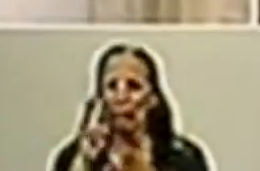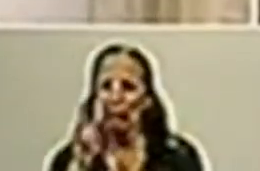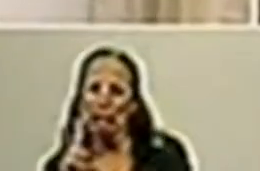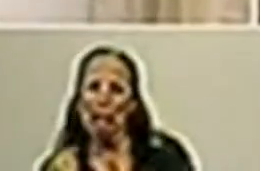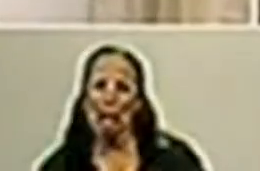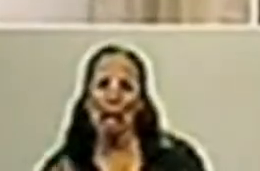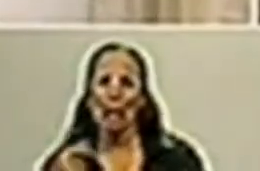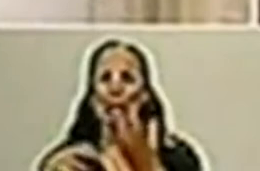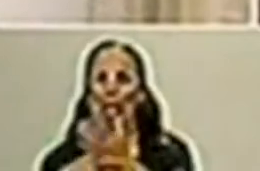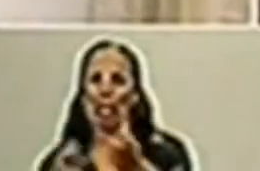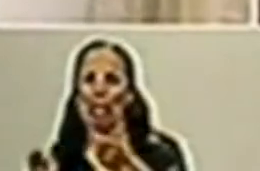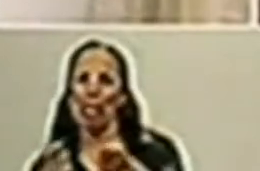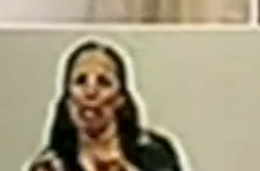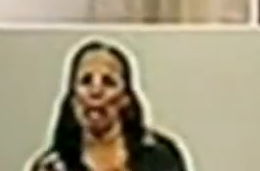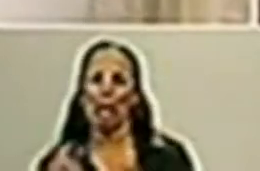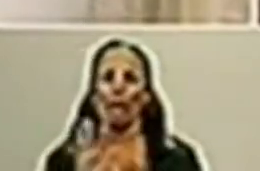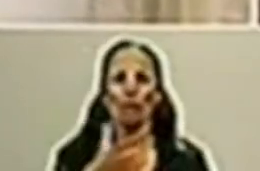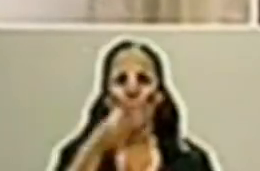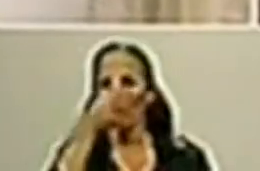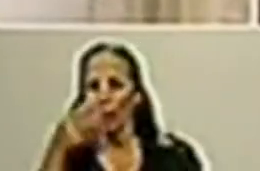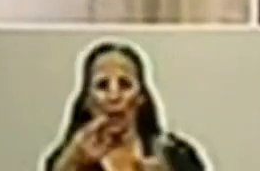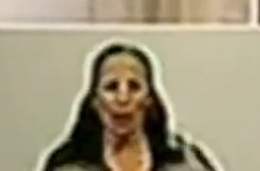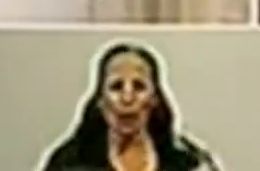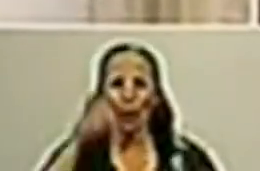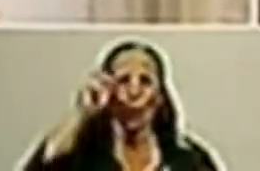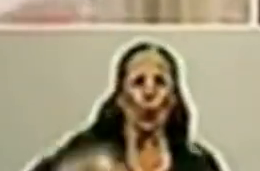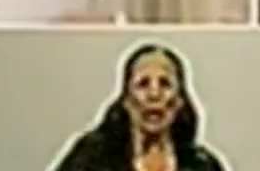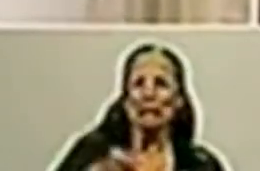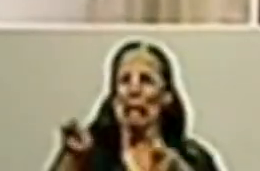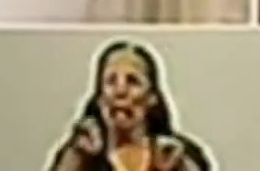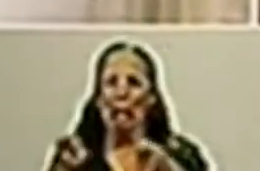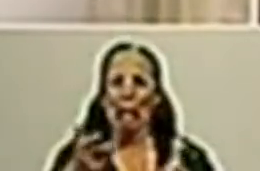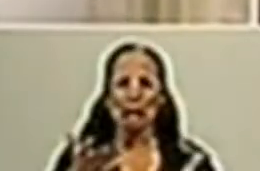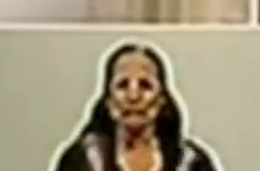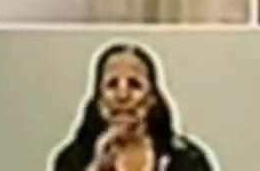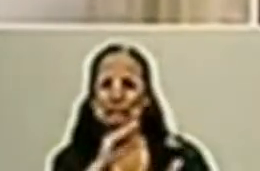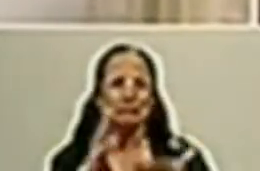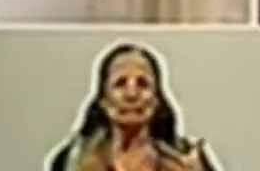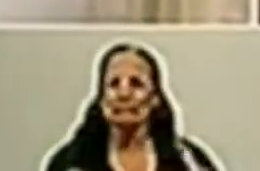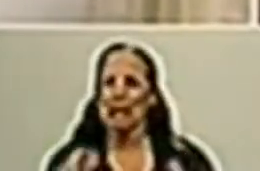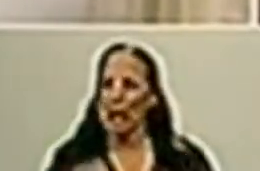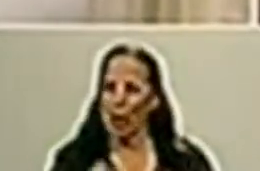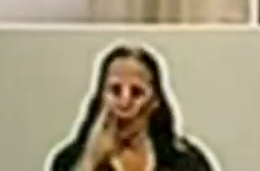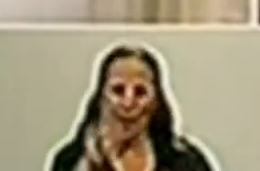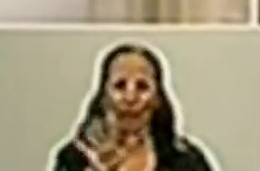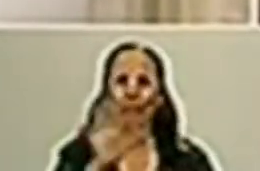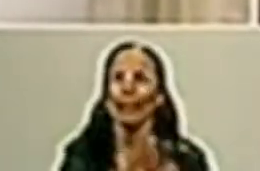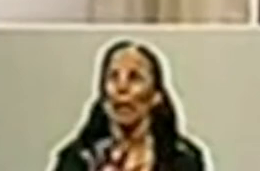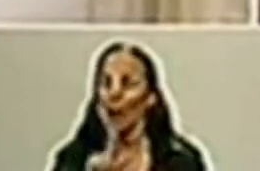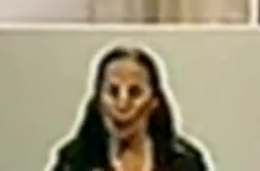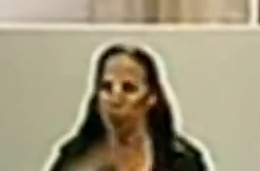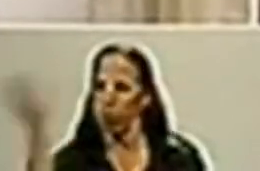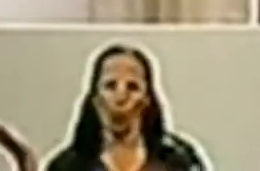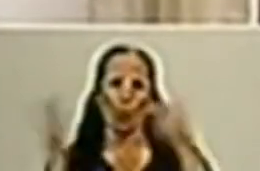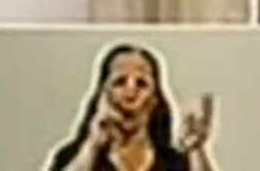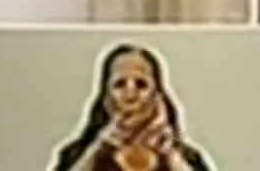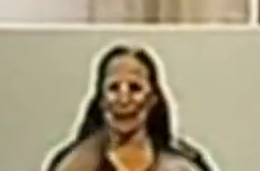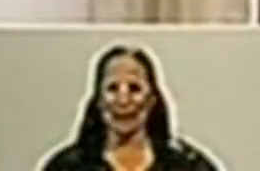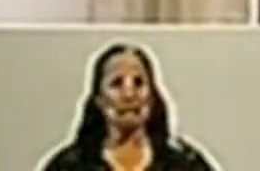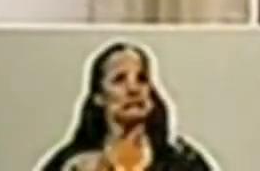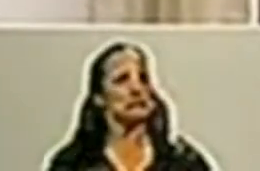que manejan fiscales o que manejan jueces, que evidentemente ha quedado al descubierto en estos momentos y que es necesario